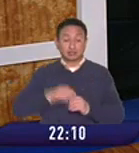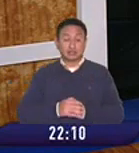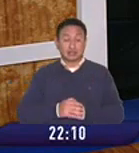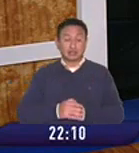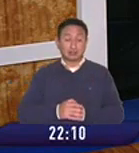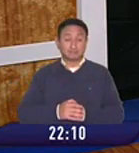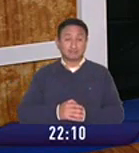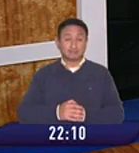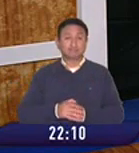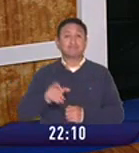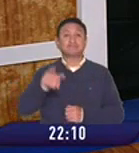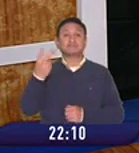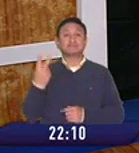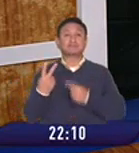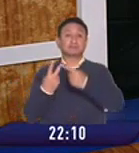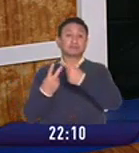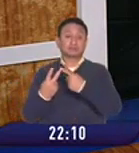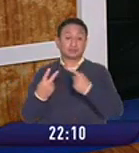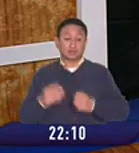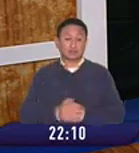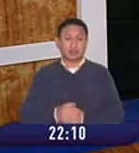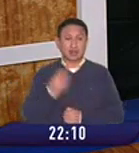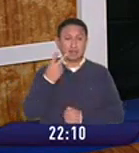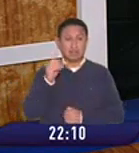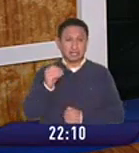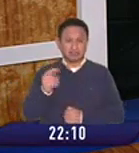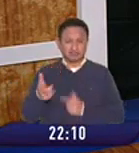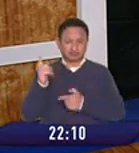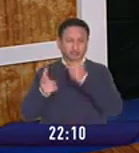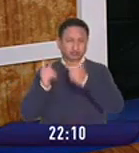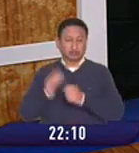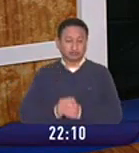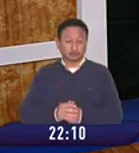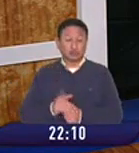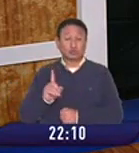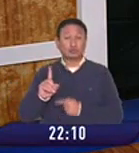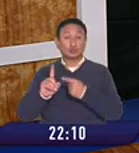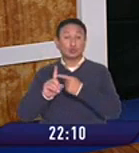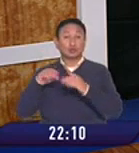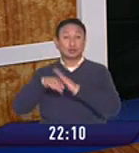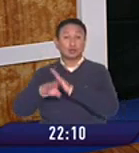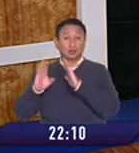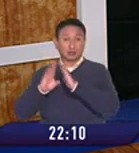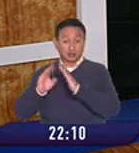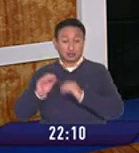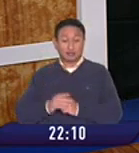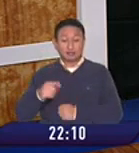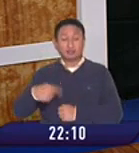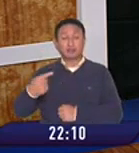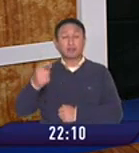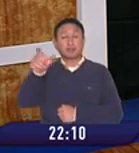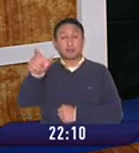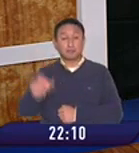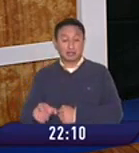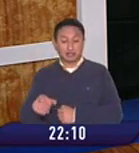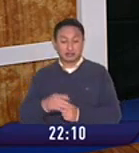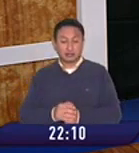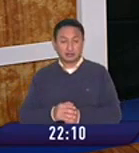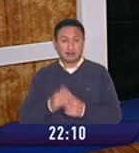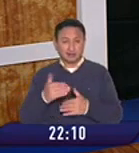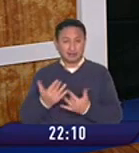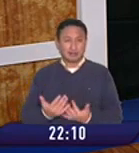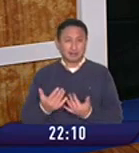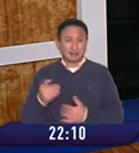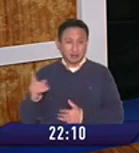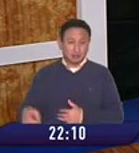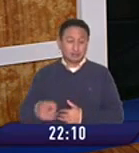Manabí. Las víctimas recibieron más de 20 disparos. A uno lo asesinaron dentro de su casa y a la otra víctima la esperaban cuando